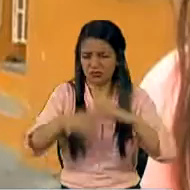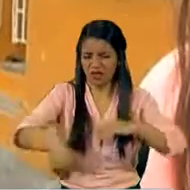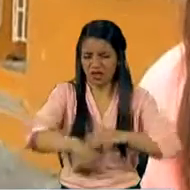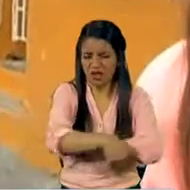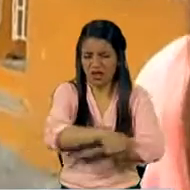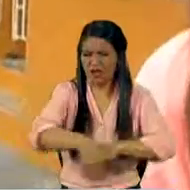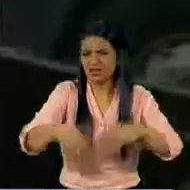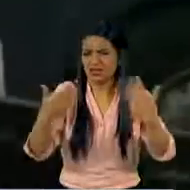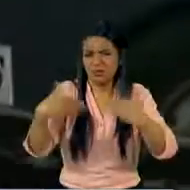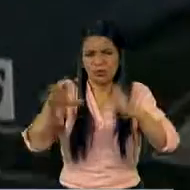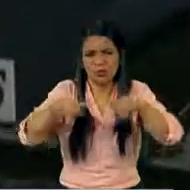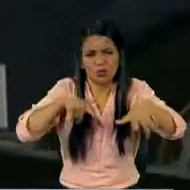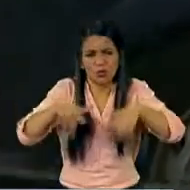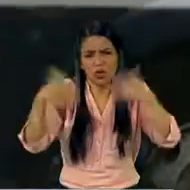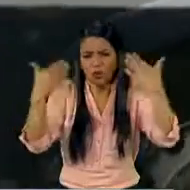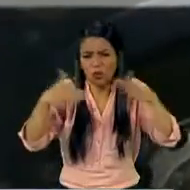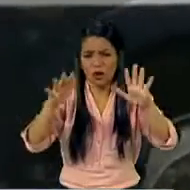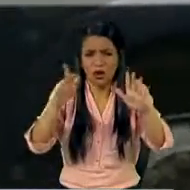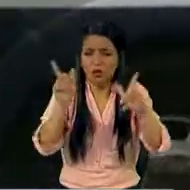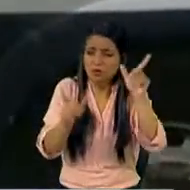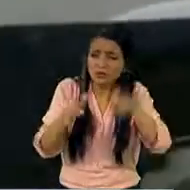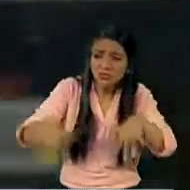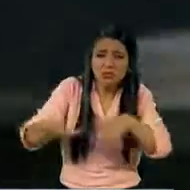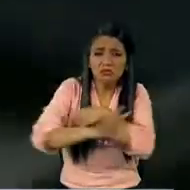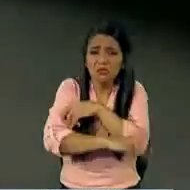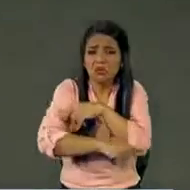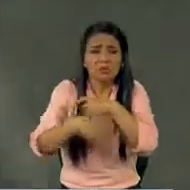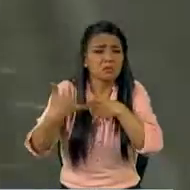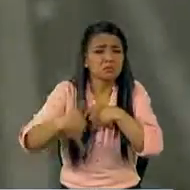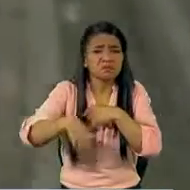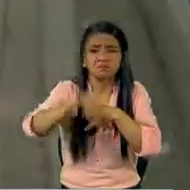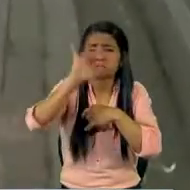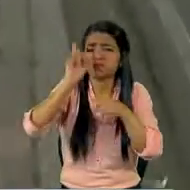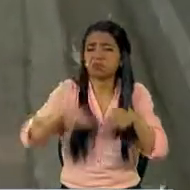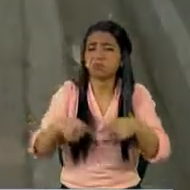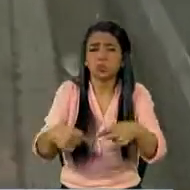donde sea, porque hoy en día la delincuencia está donde sea. Informó Jorge Escobar.